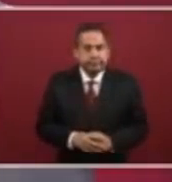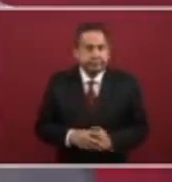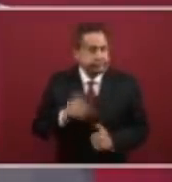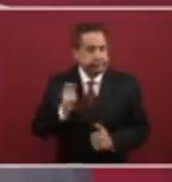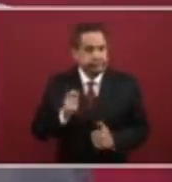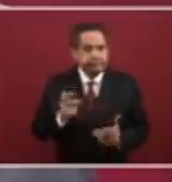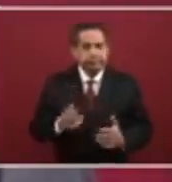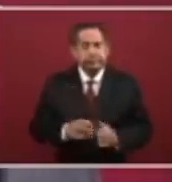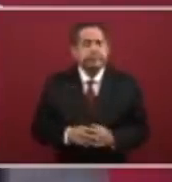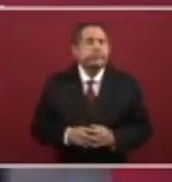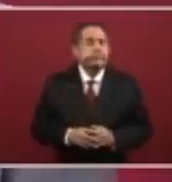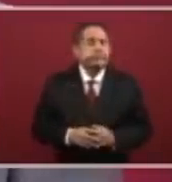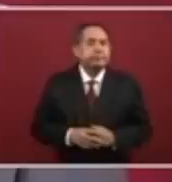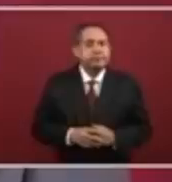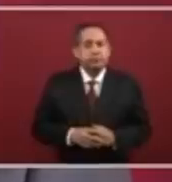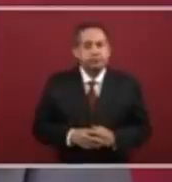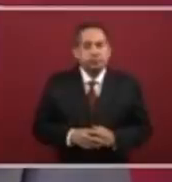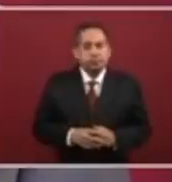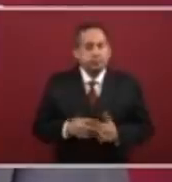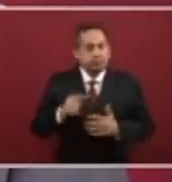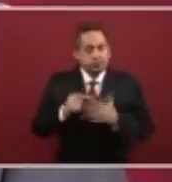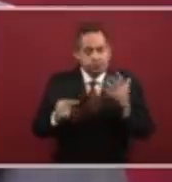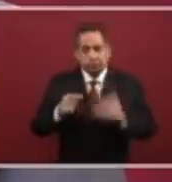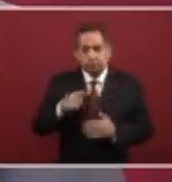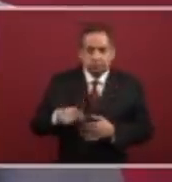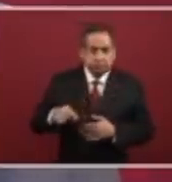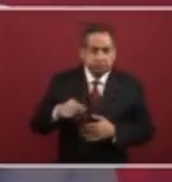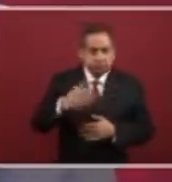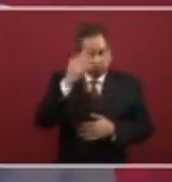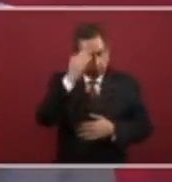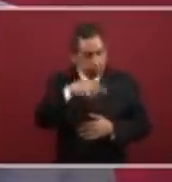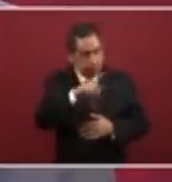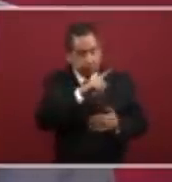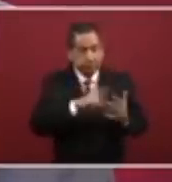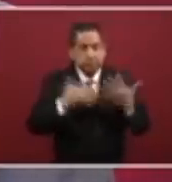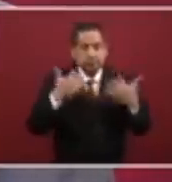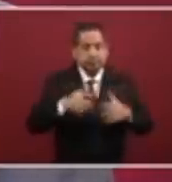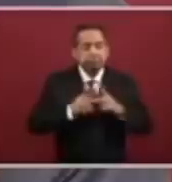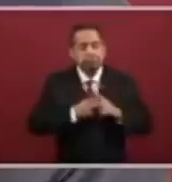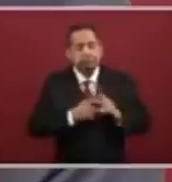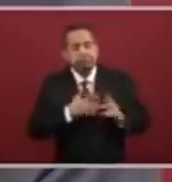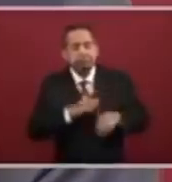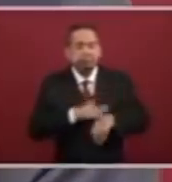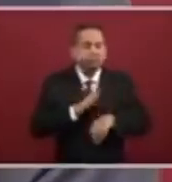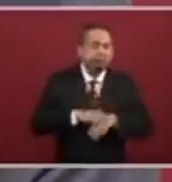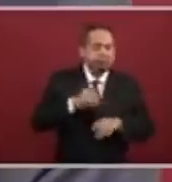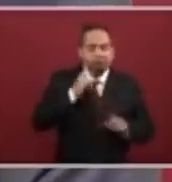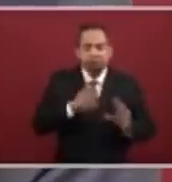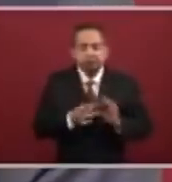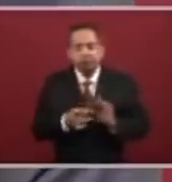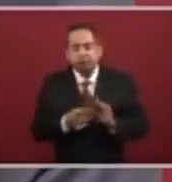Entonces, todo esto lo saben las calificadoras y